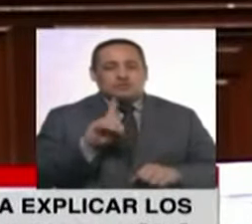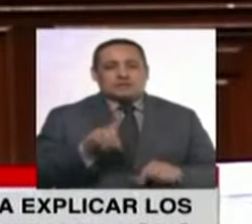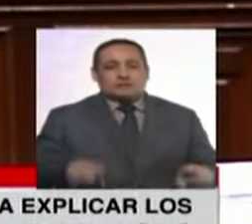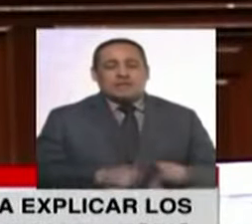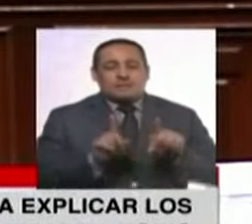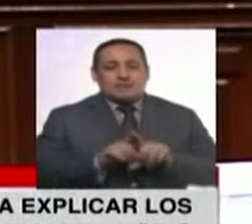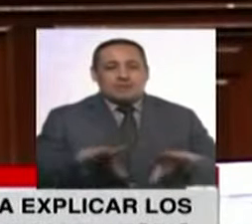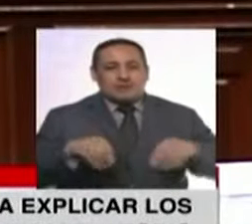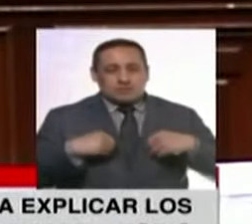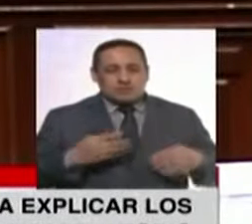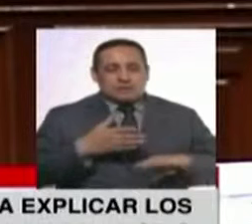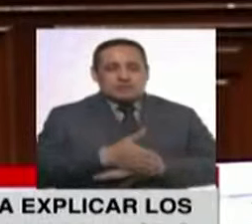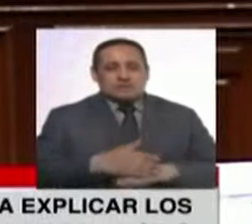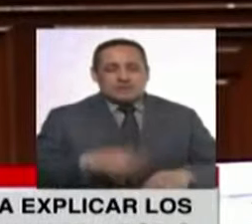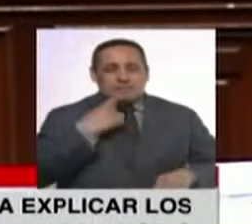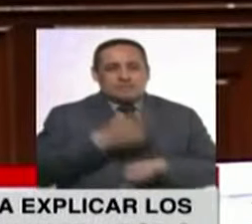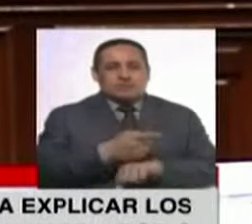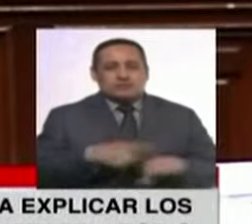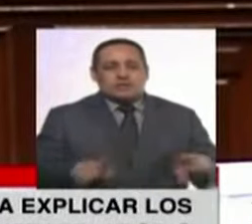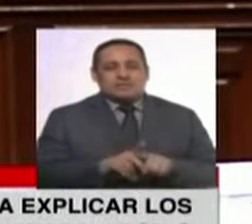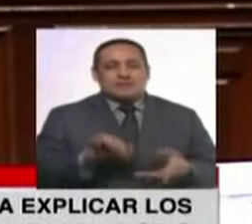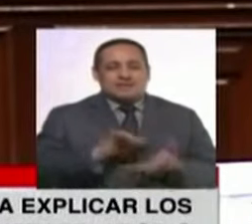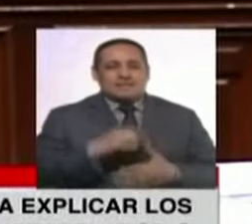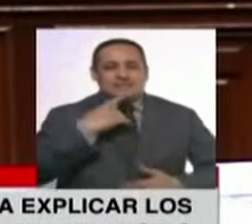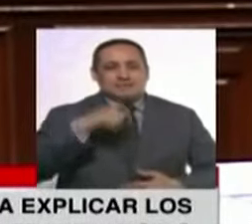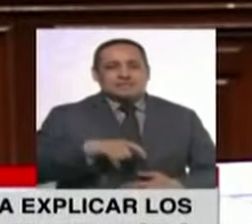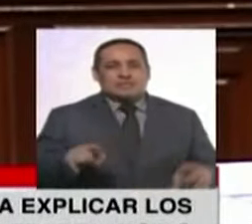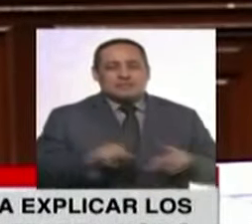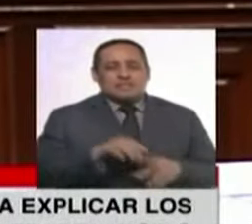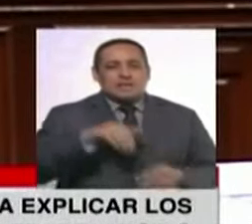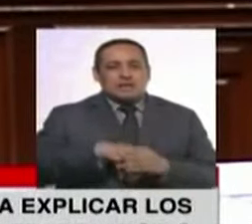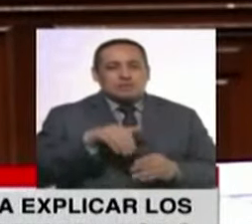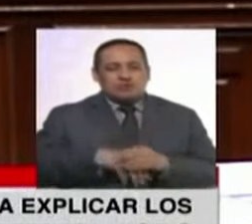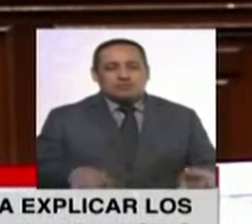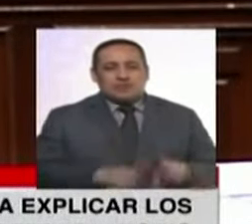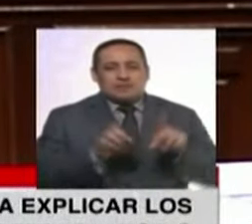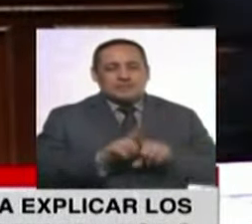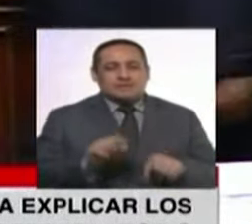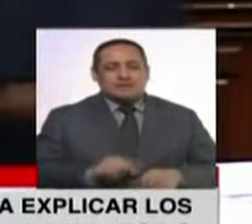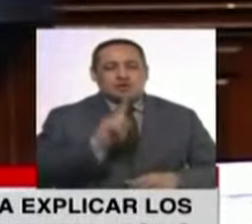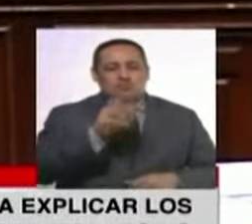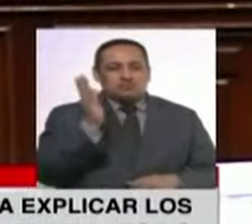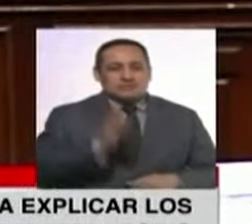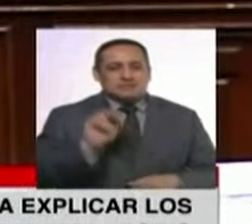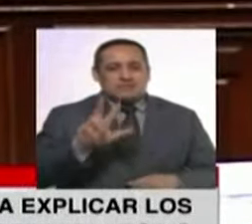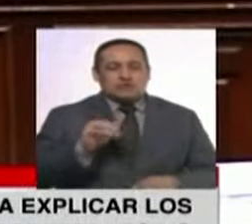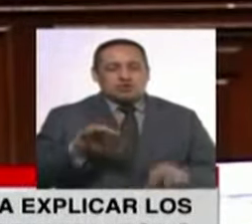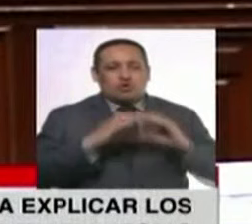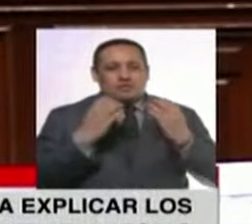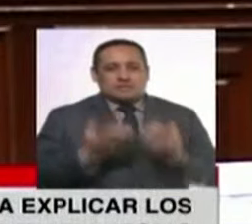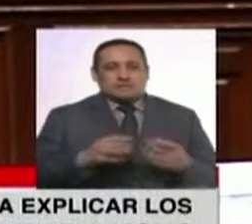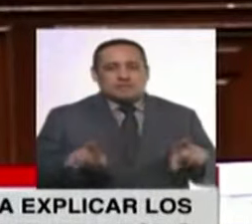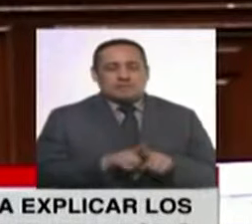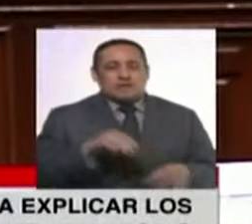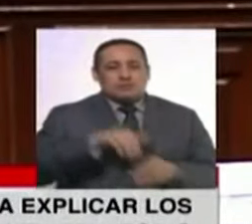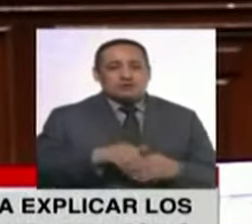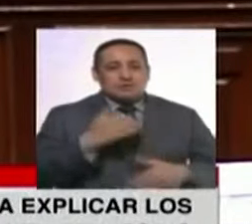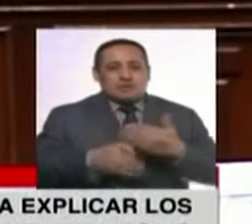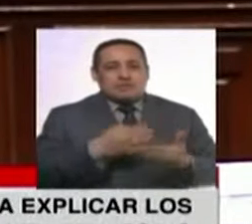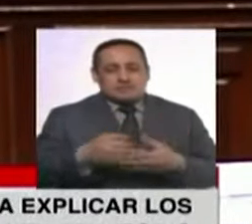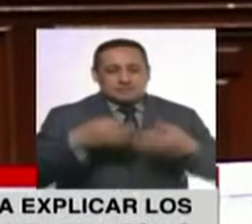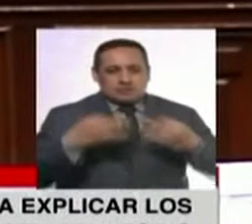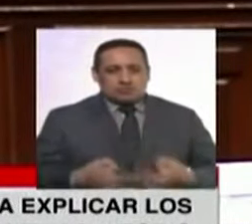para la admisión de la moción de interpelación se requiere el voto de por lo menos el tercio de congresistas hábiles la votación se